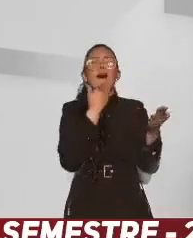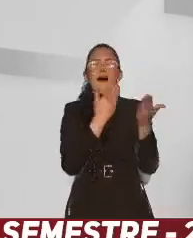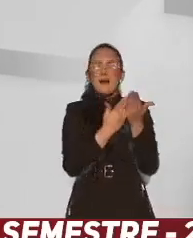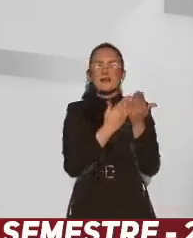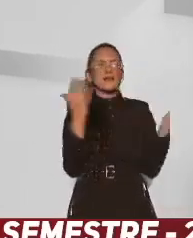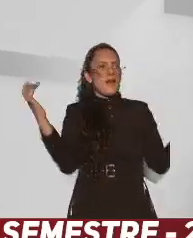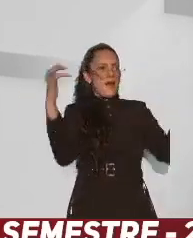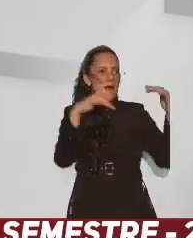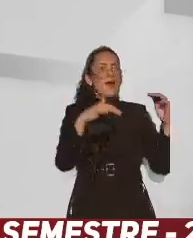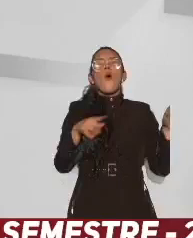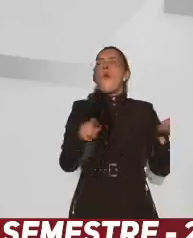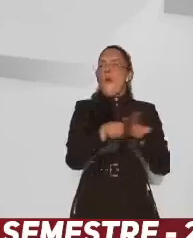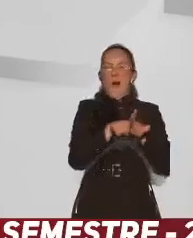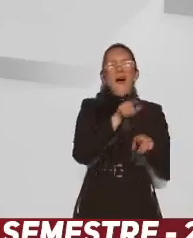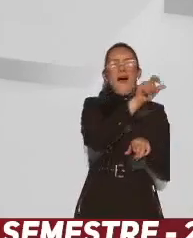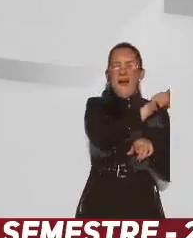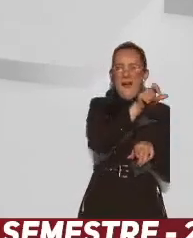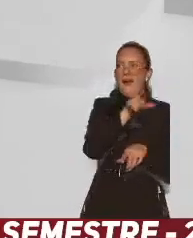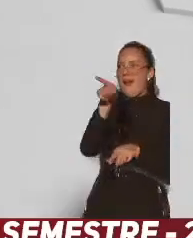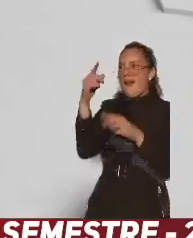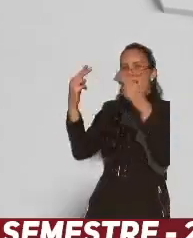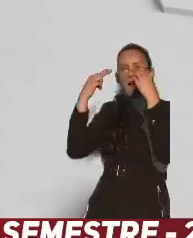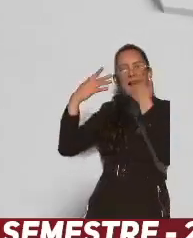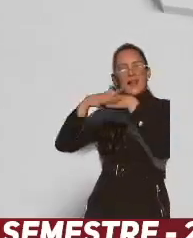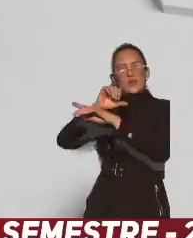en nuestras redes sociales.